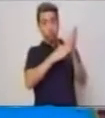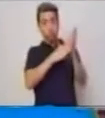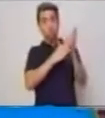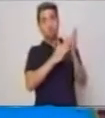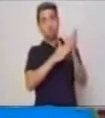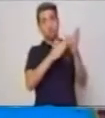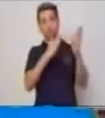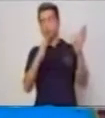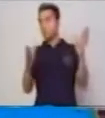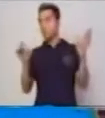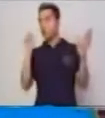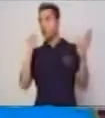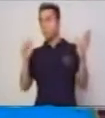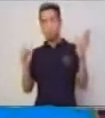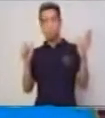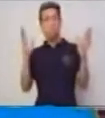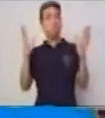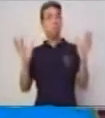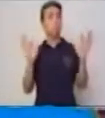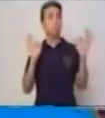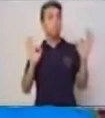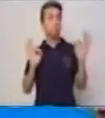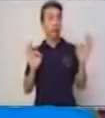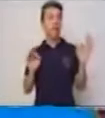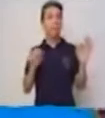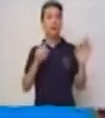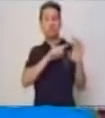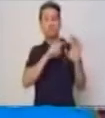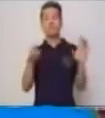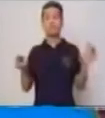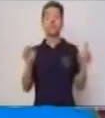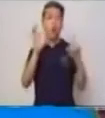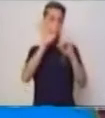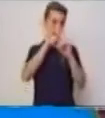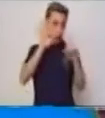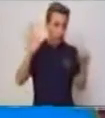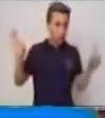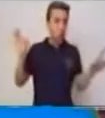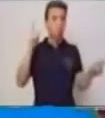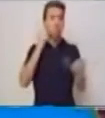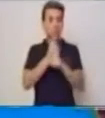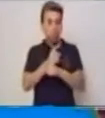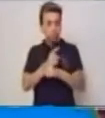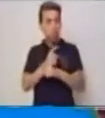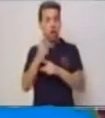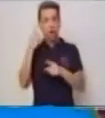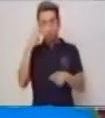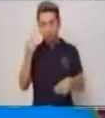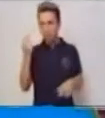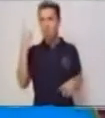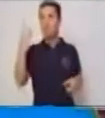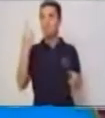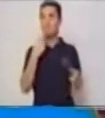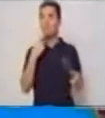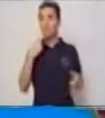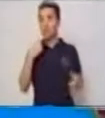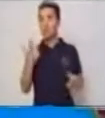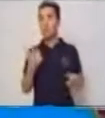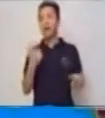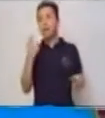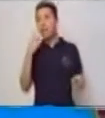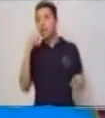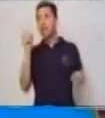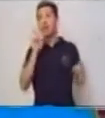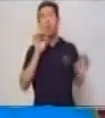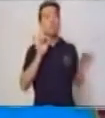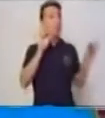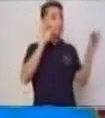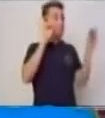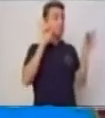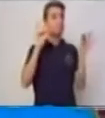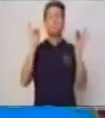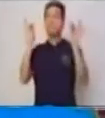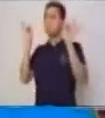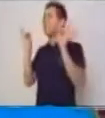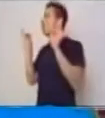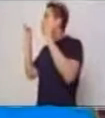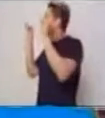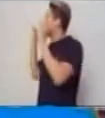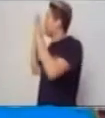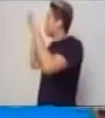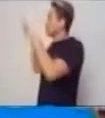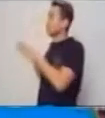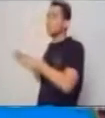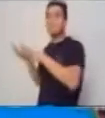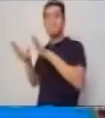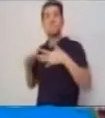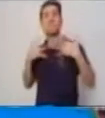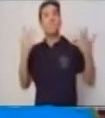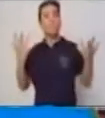es una oración porque comprendo lo que dice. Entonces vamos a ver dónde la puedo clasificar. Bueno,